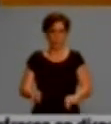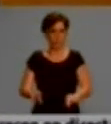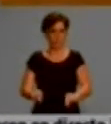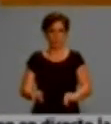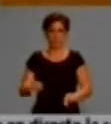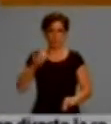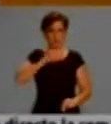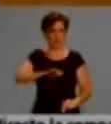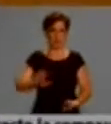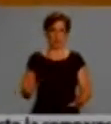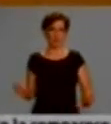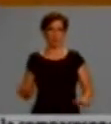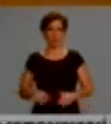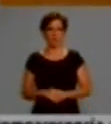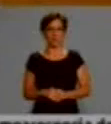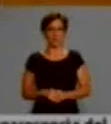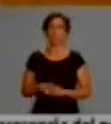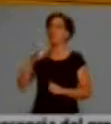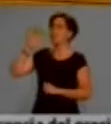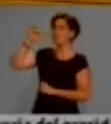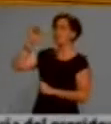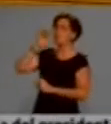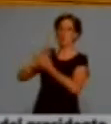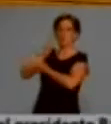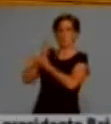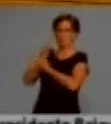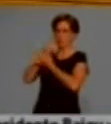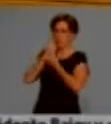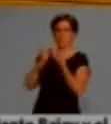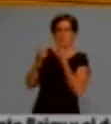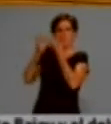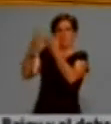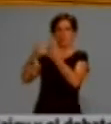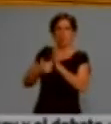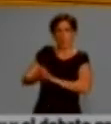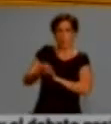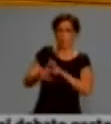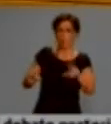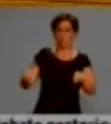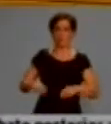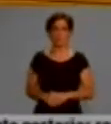Tiene usted que terminar, por favor. Voy acabando, señor presidente. Pero he tenido muchísimas interrupciones. No.